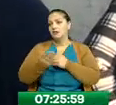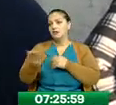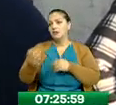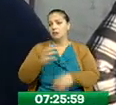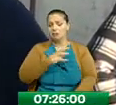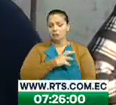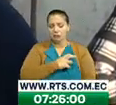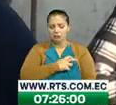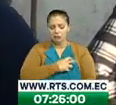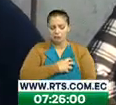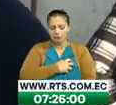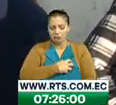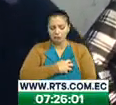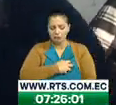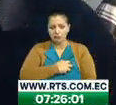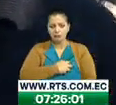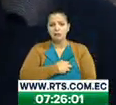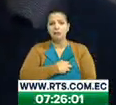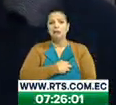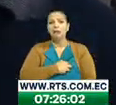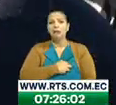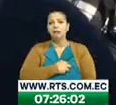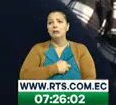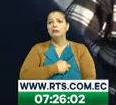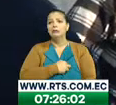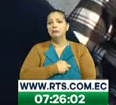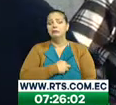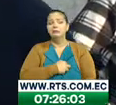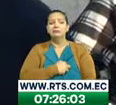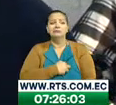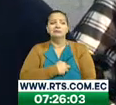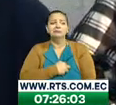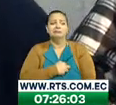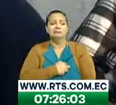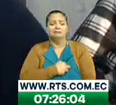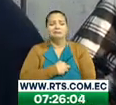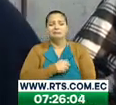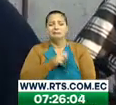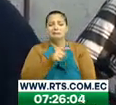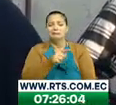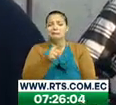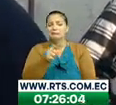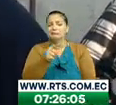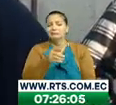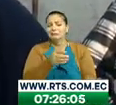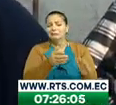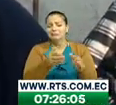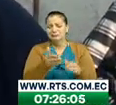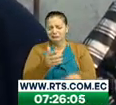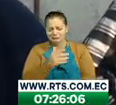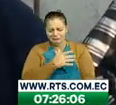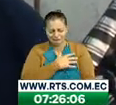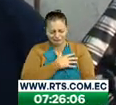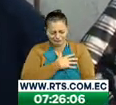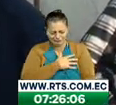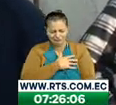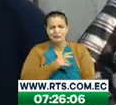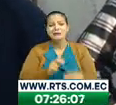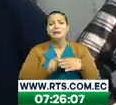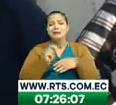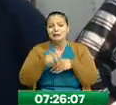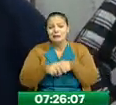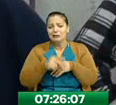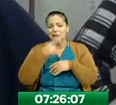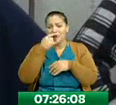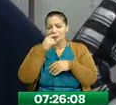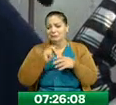aquí y dentro de una carpa. Verles a mis hijas que mis nietitos, les